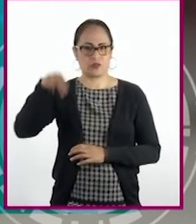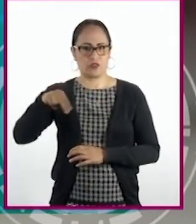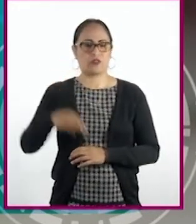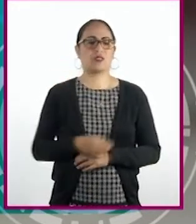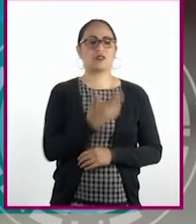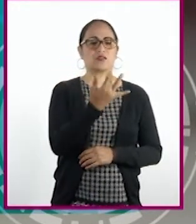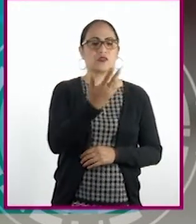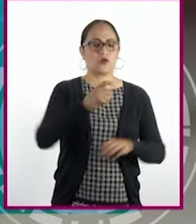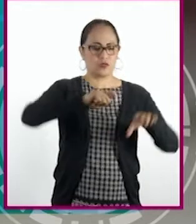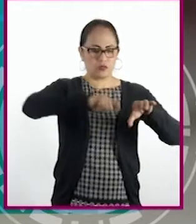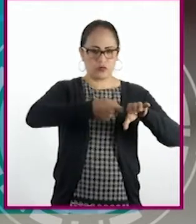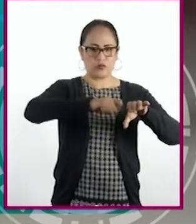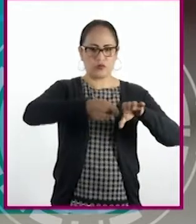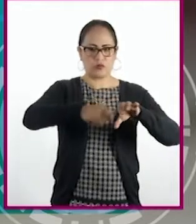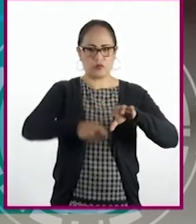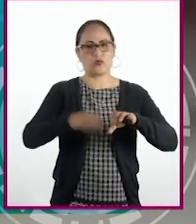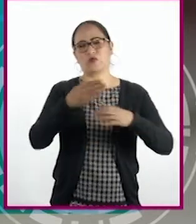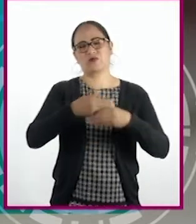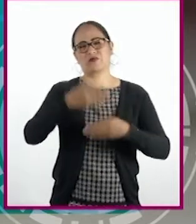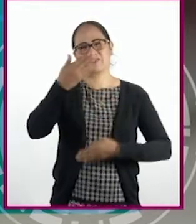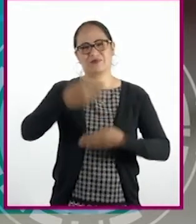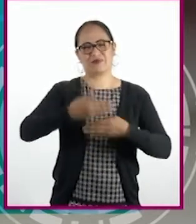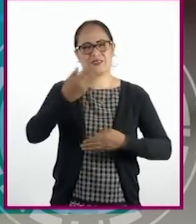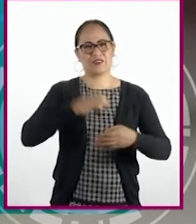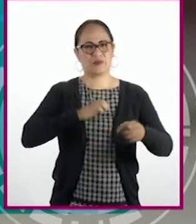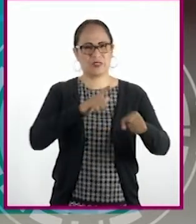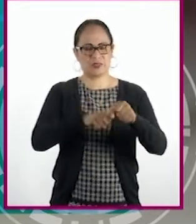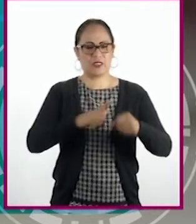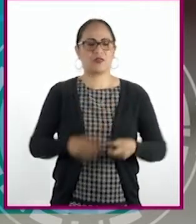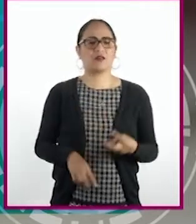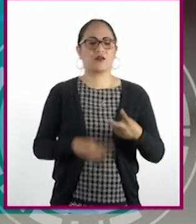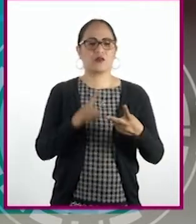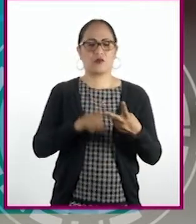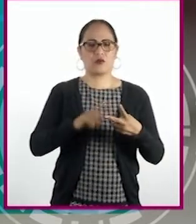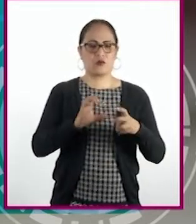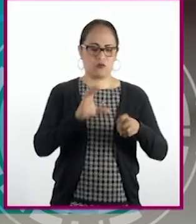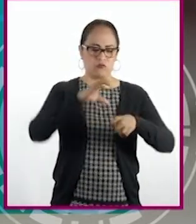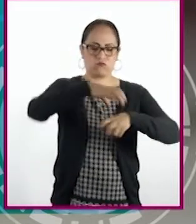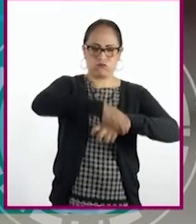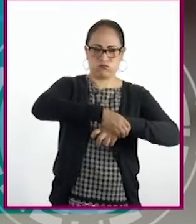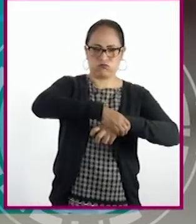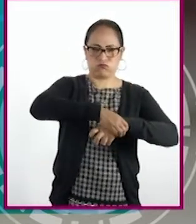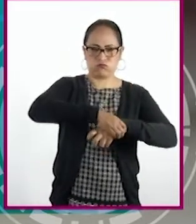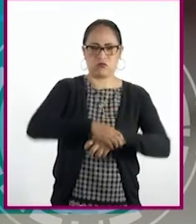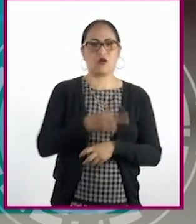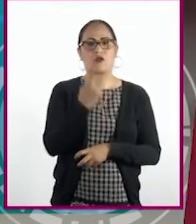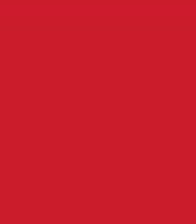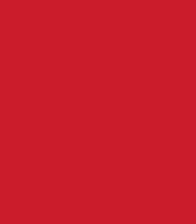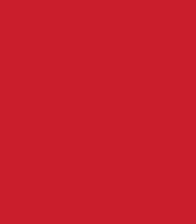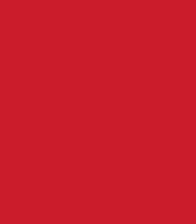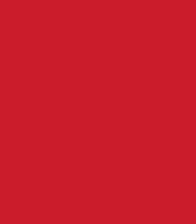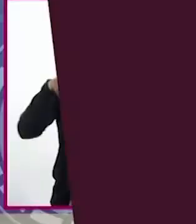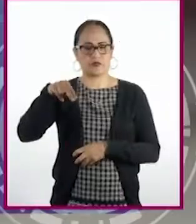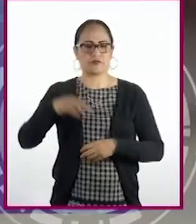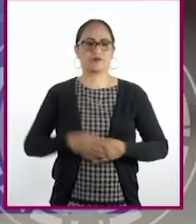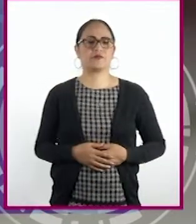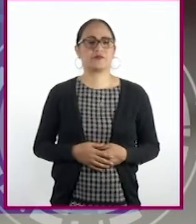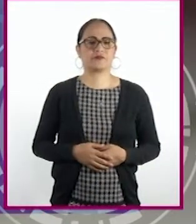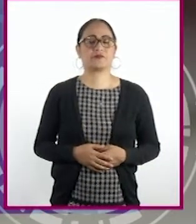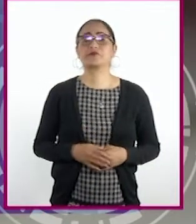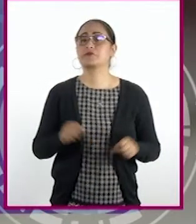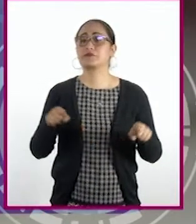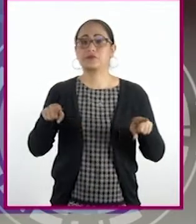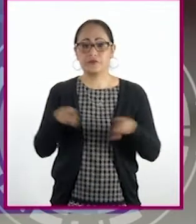50 tornillos para tabla roca, 2 abrazaderas tipo uña de 2 pulgadas.